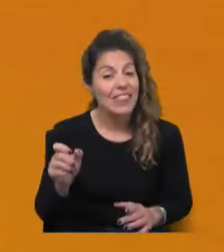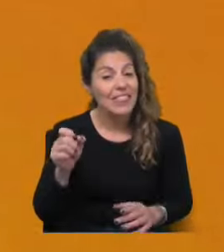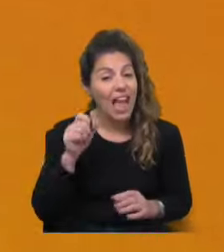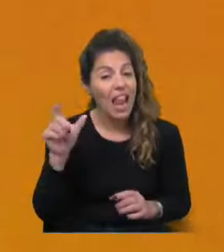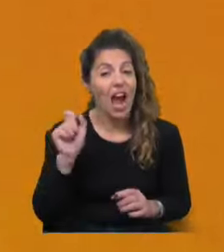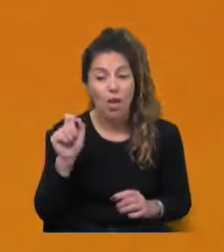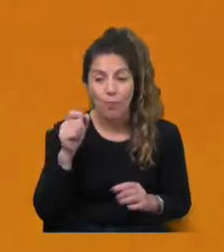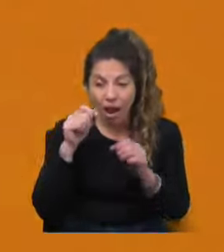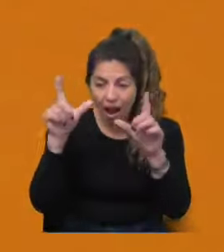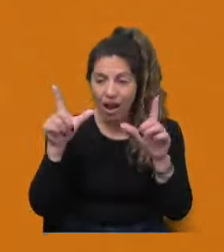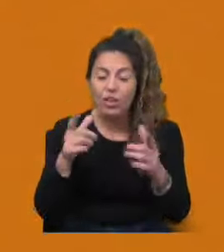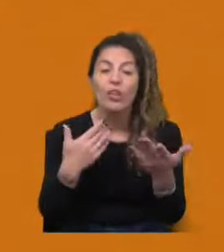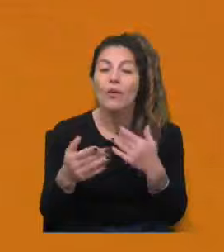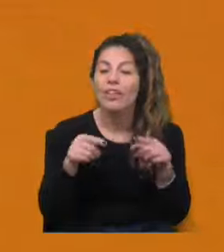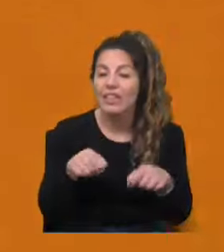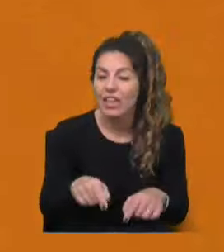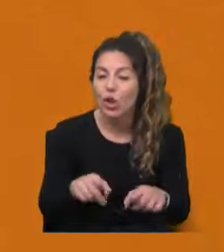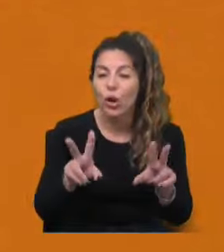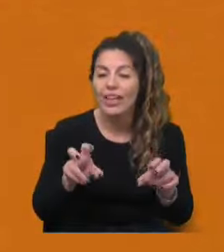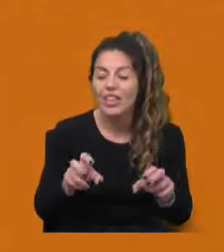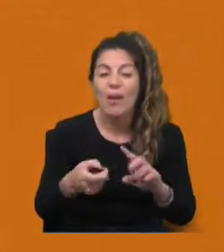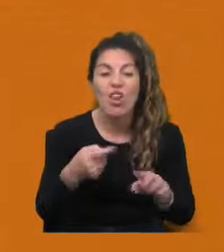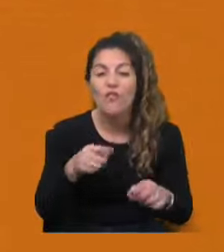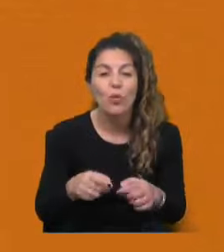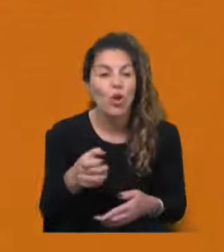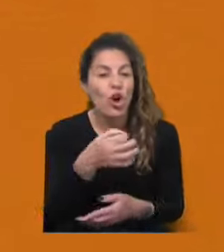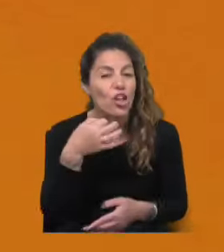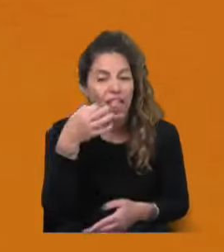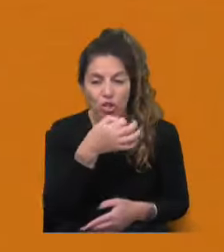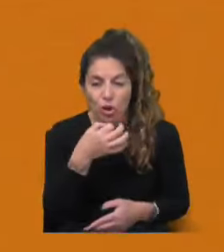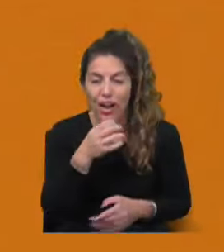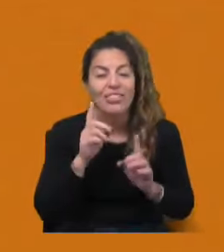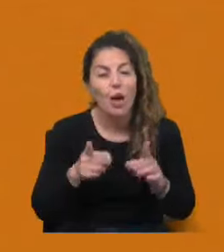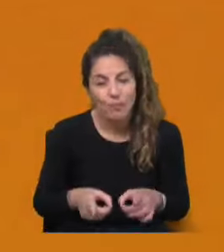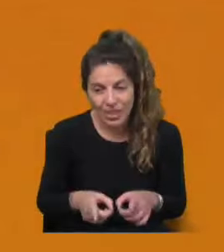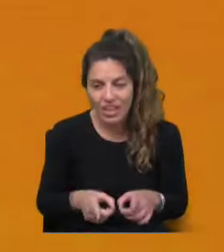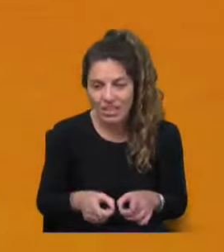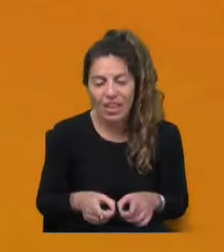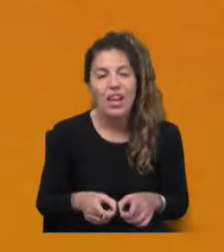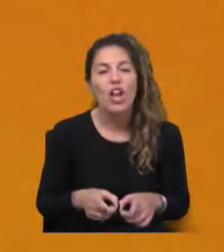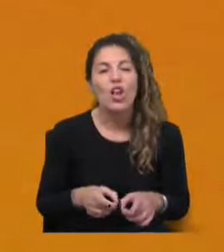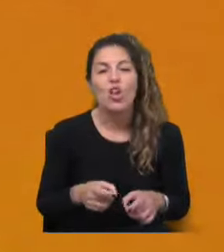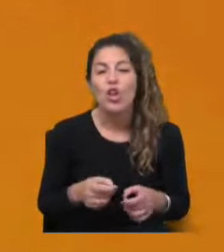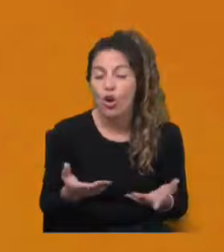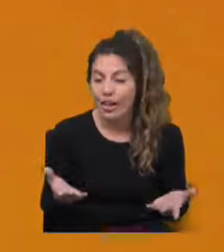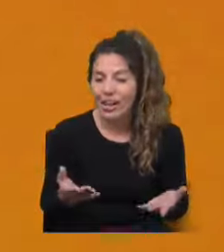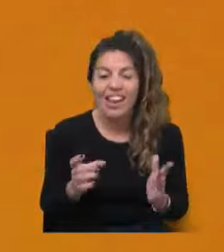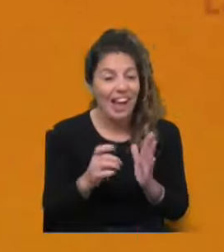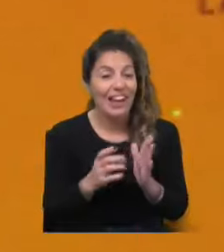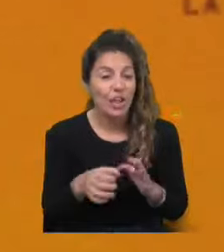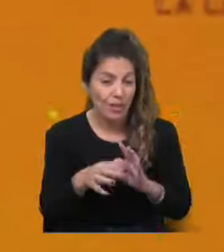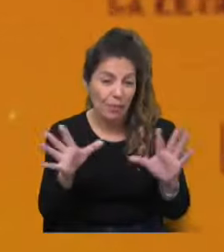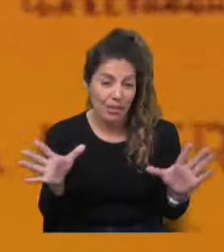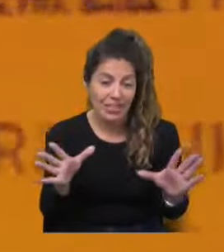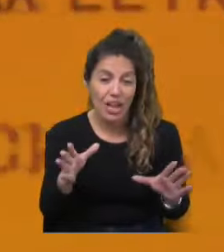de todo esto, de lo que tiene que ver además con este tema, digamos, de los vínculos con el narcotráfico, también lo que alude justamente a la calidad de nuestra democracia,